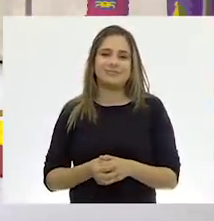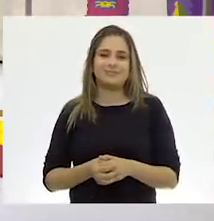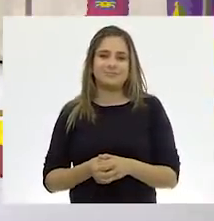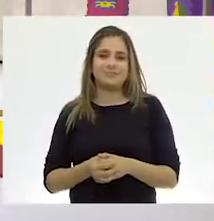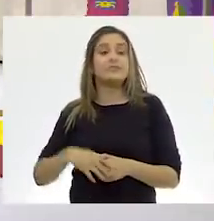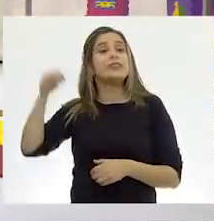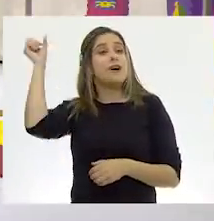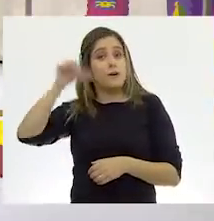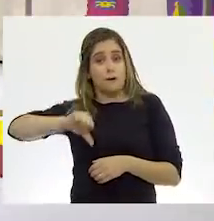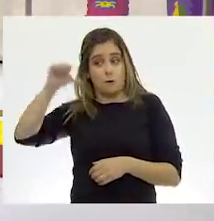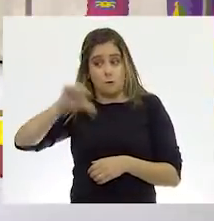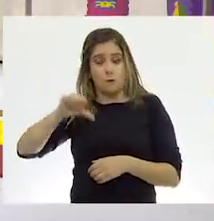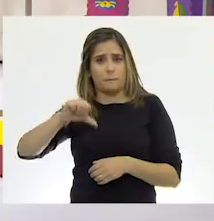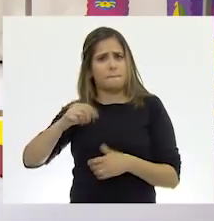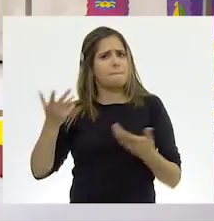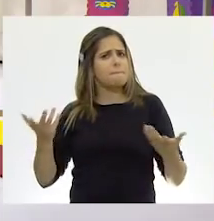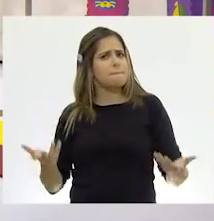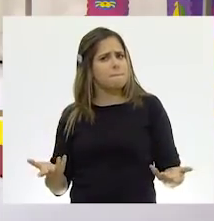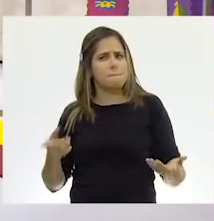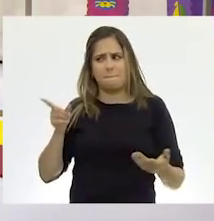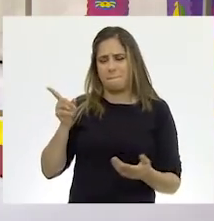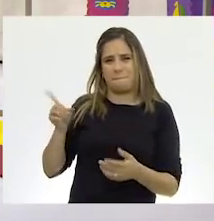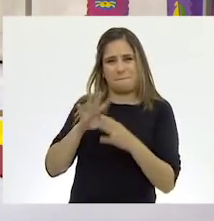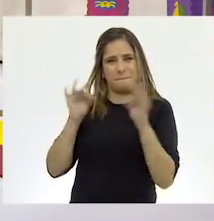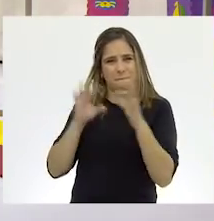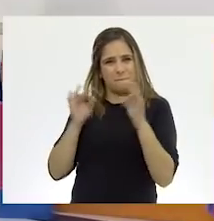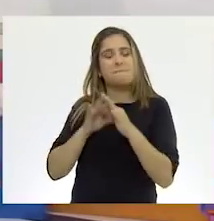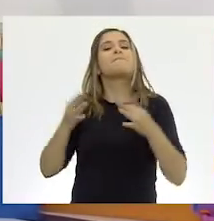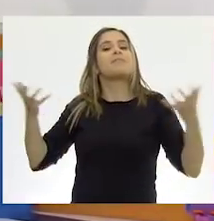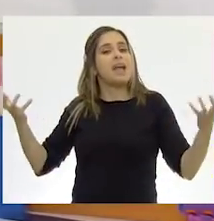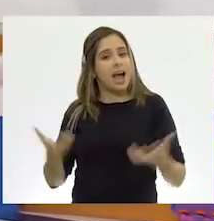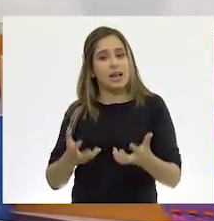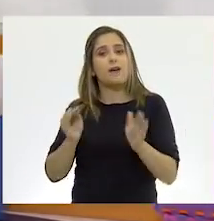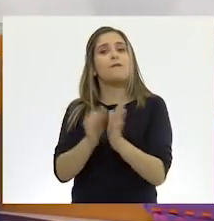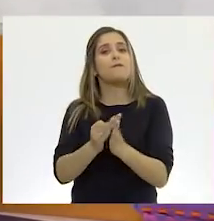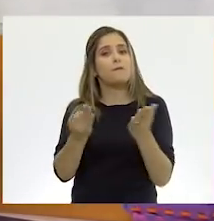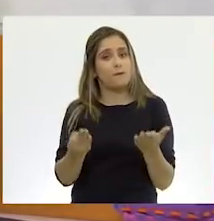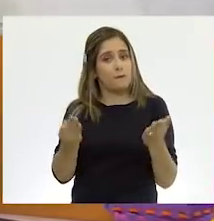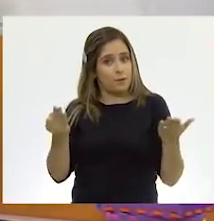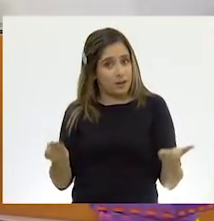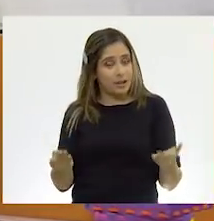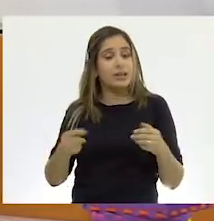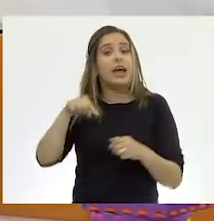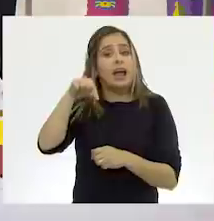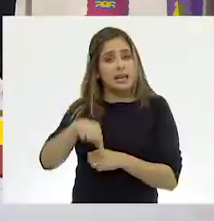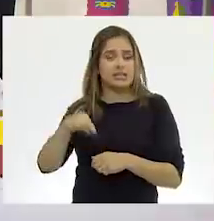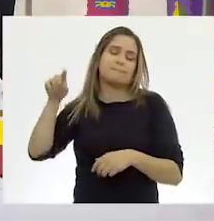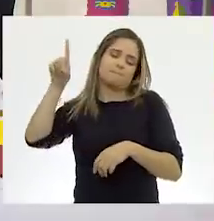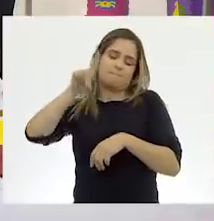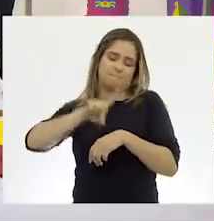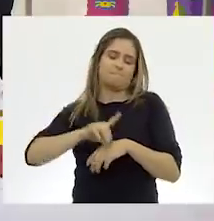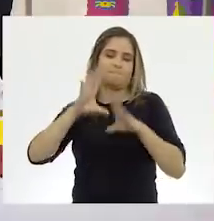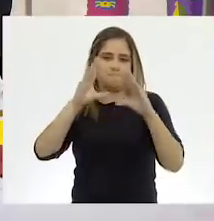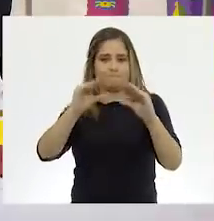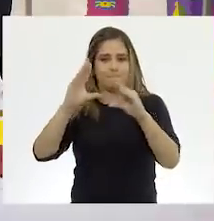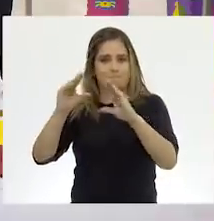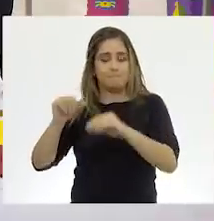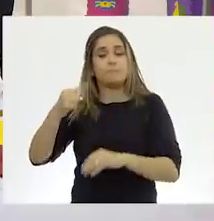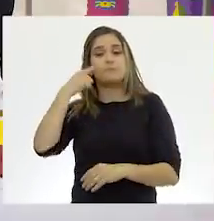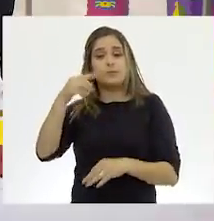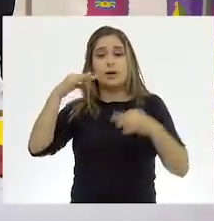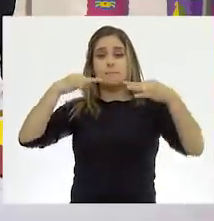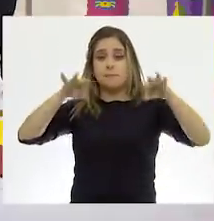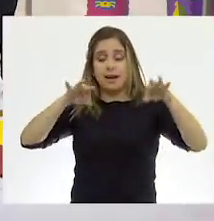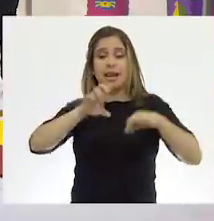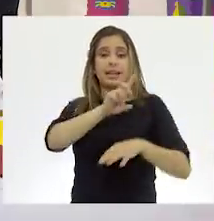El día de hoy vamos, como dice, a hacer nuestro folleto. Si recordamos, es el tema que hemos estado viendo. Vamos a ver la página